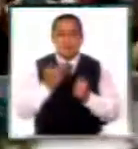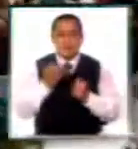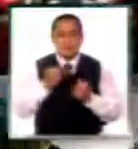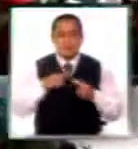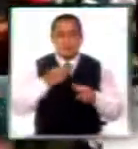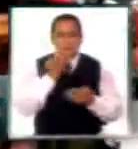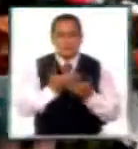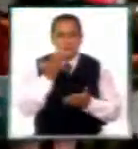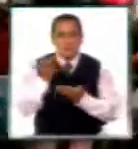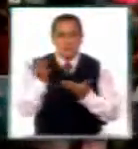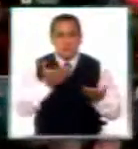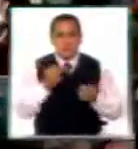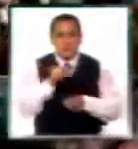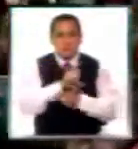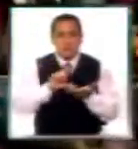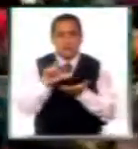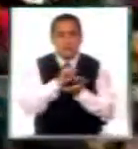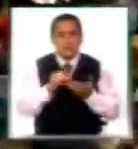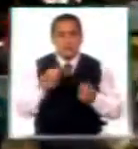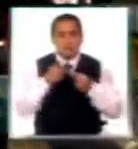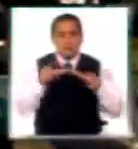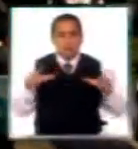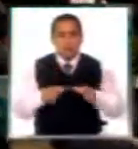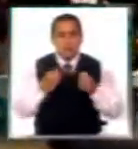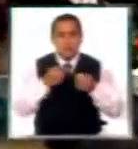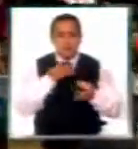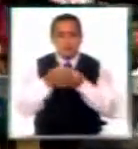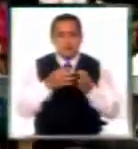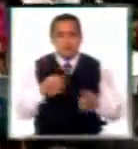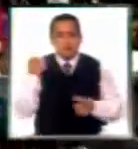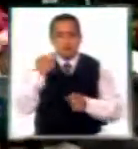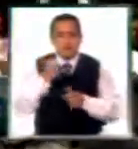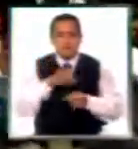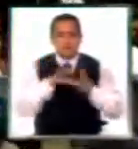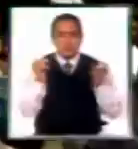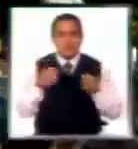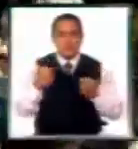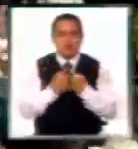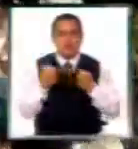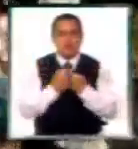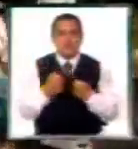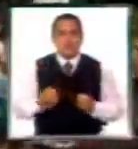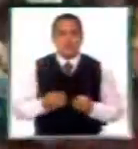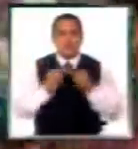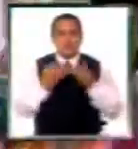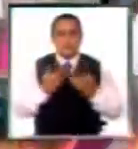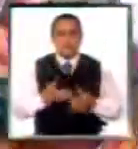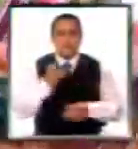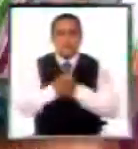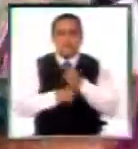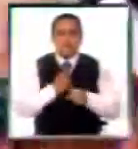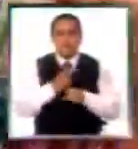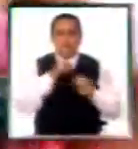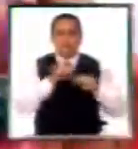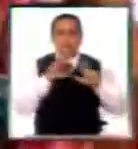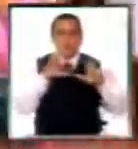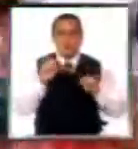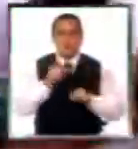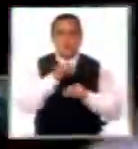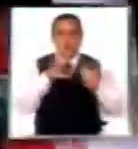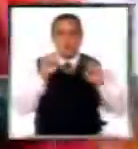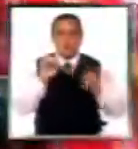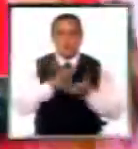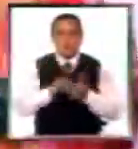Buenas tardes y bienvenido a Lucana Marca, un pueblo, como usted bien lo dijo, muy golpeado por la violencia, los años 80, 90, y